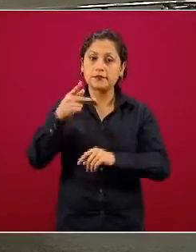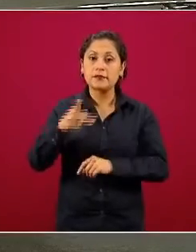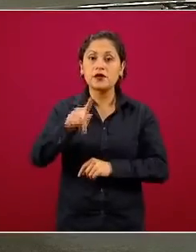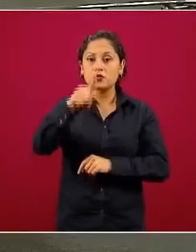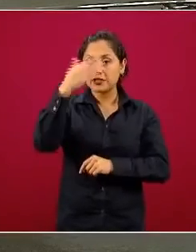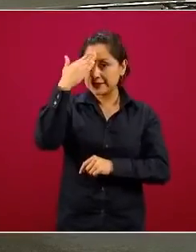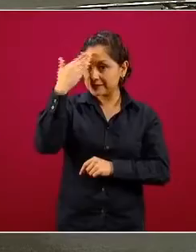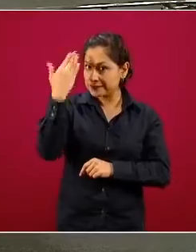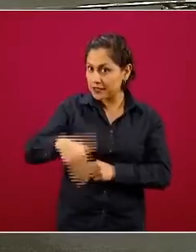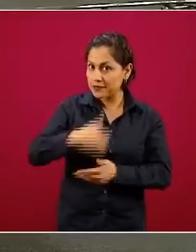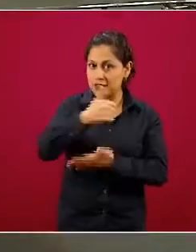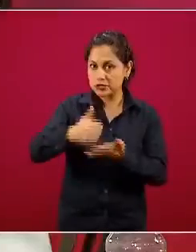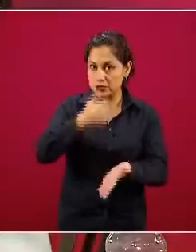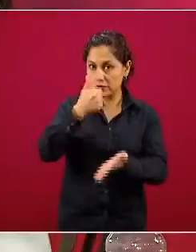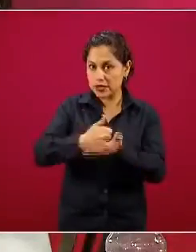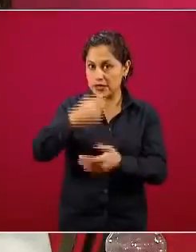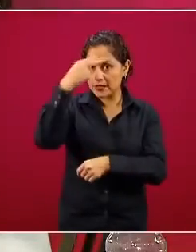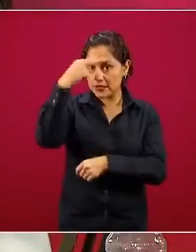mayor contagio